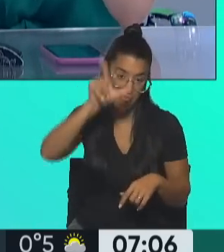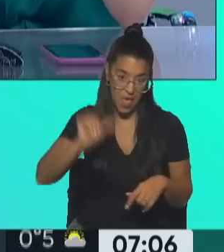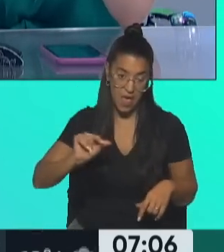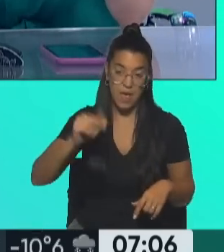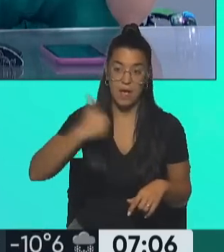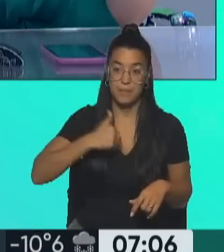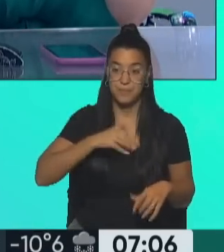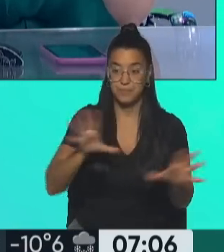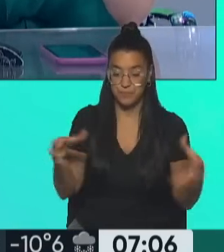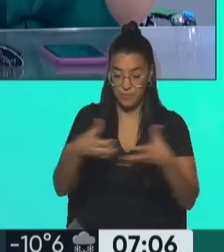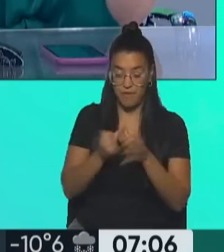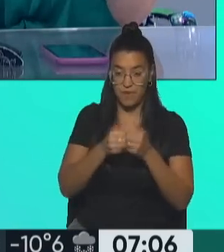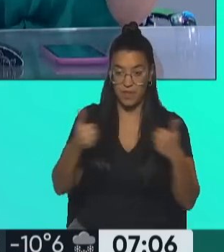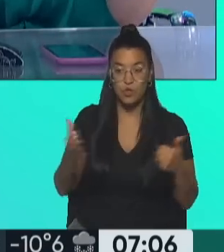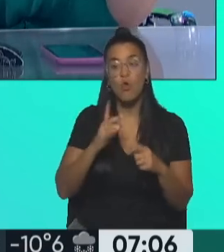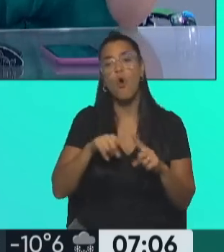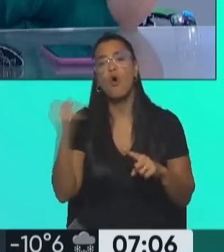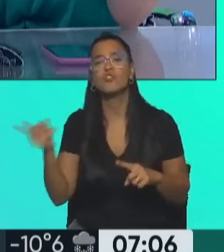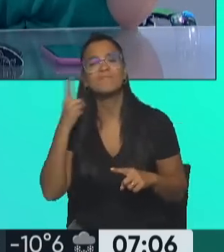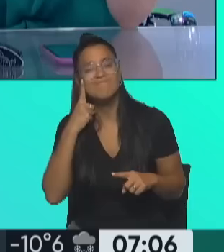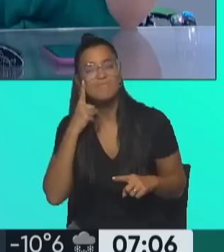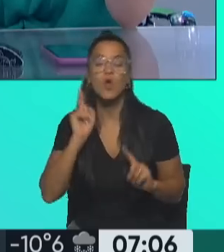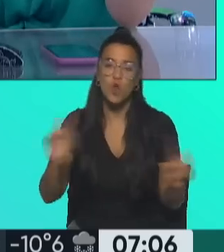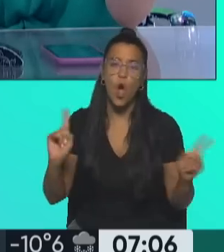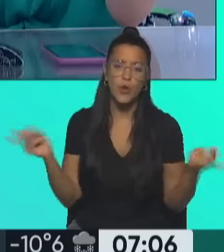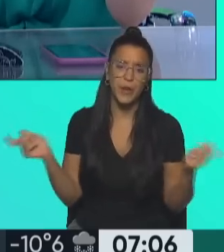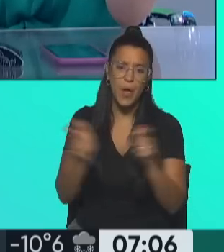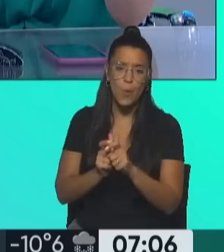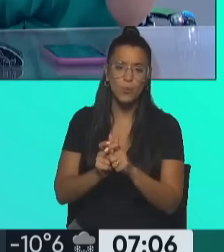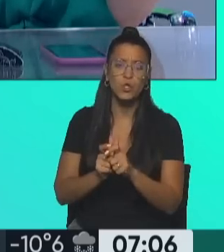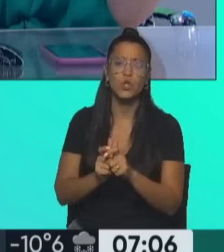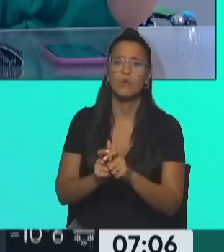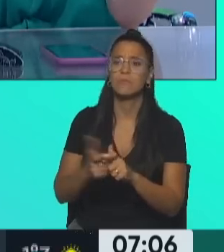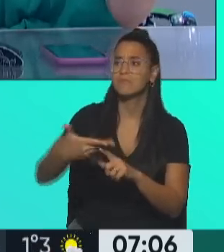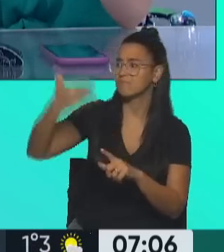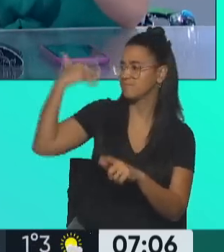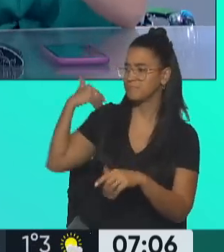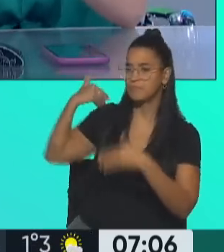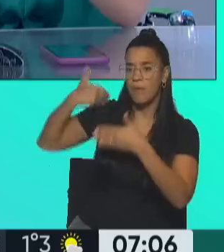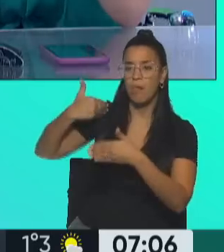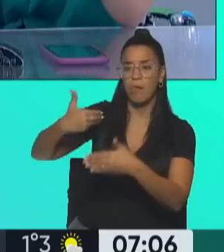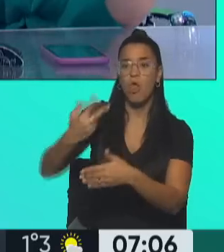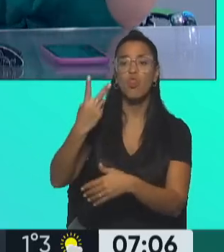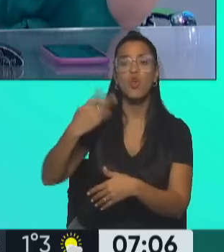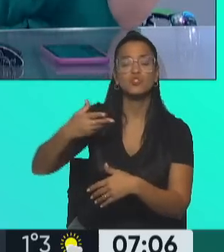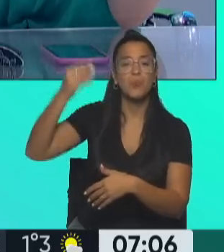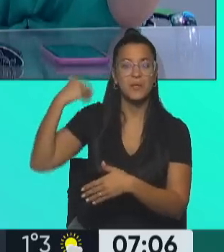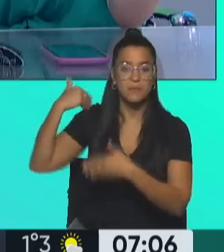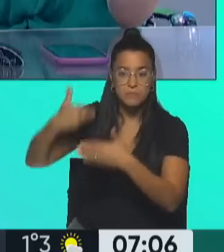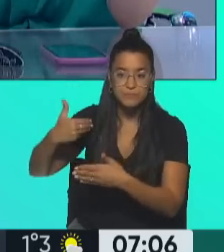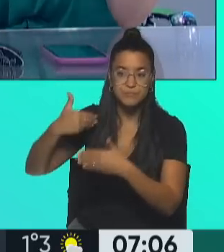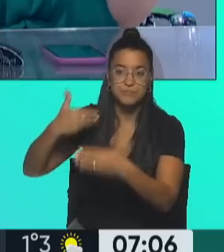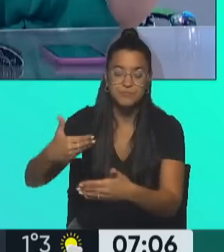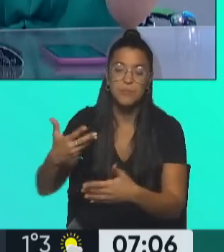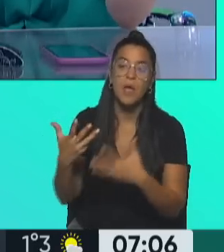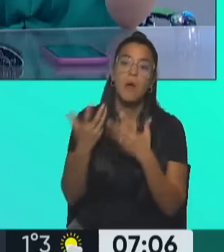el frente de todos mismos otros lo entienden como una reunión que finalmente llega después de postergada dos veces que sin el apoyo